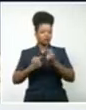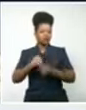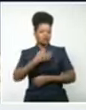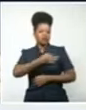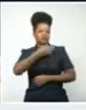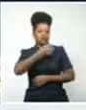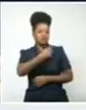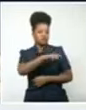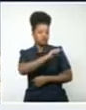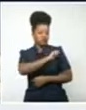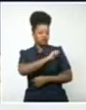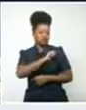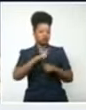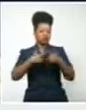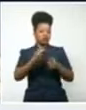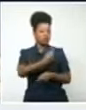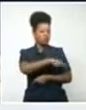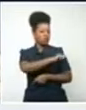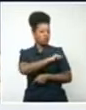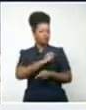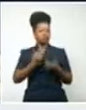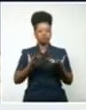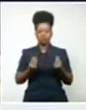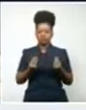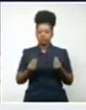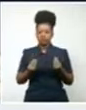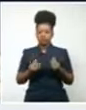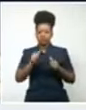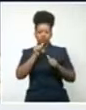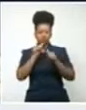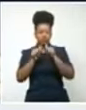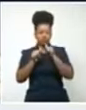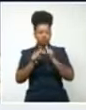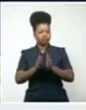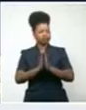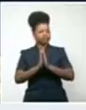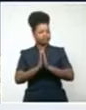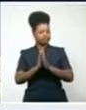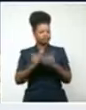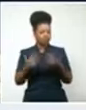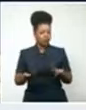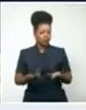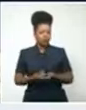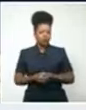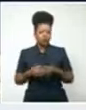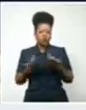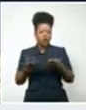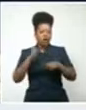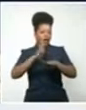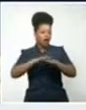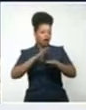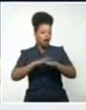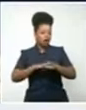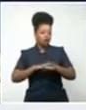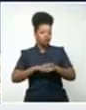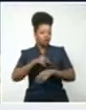la población varias veces me ha insistido en cuáles son las causas de que los